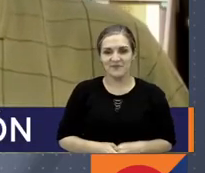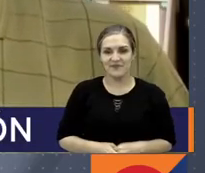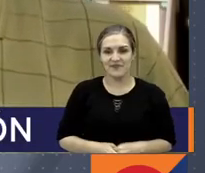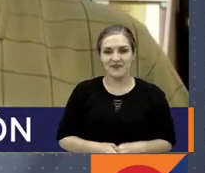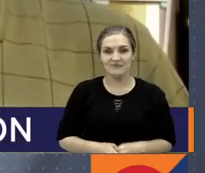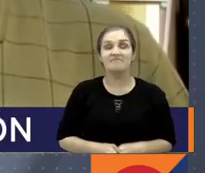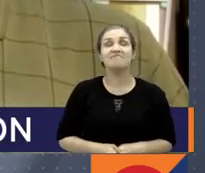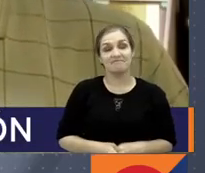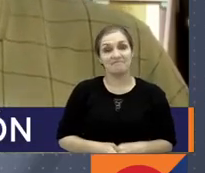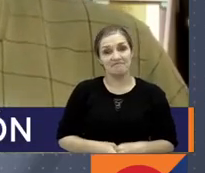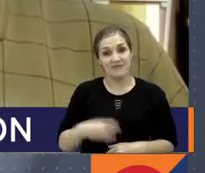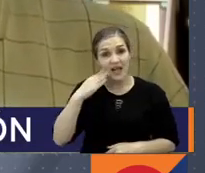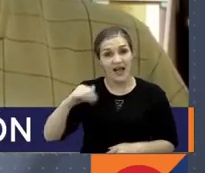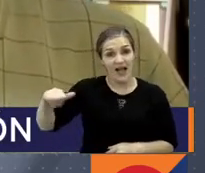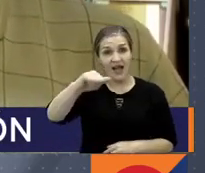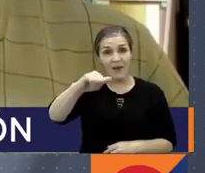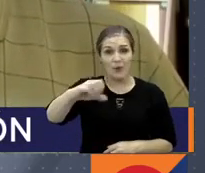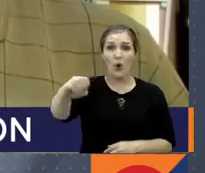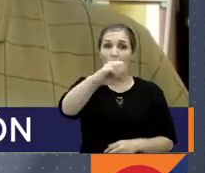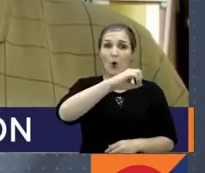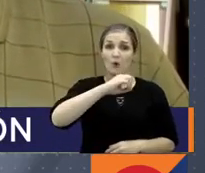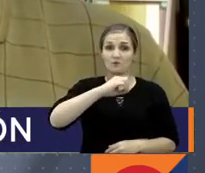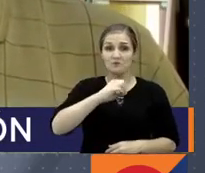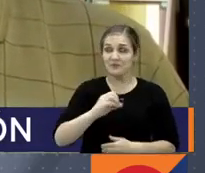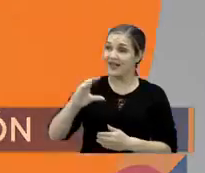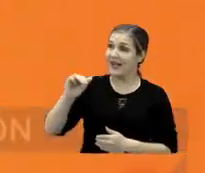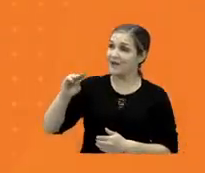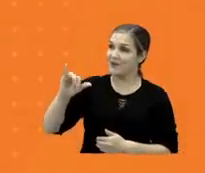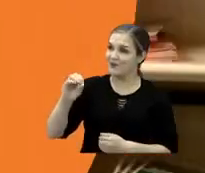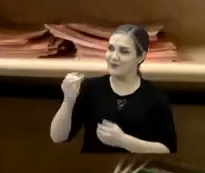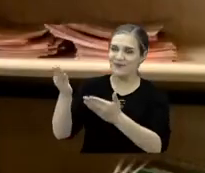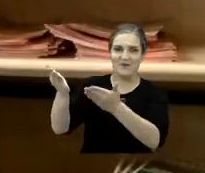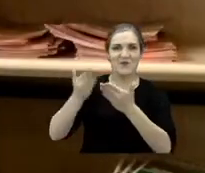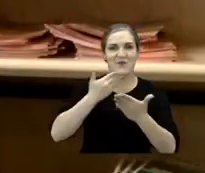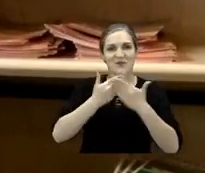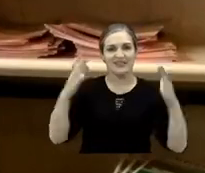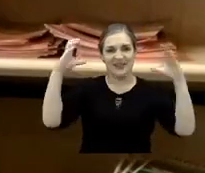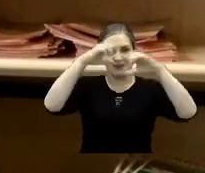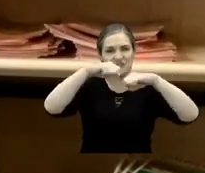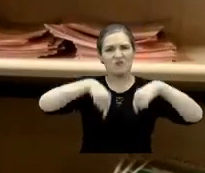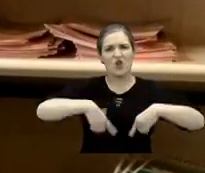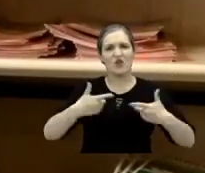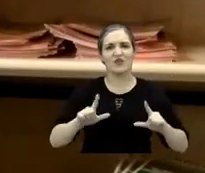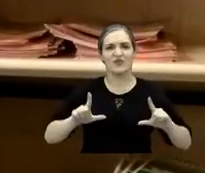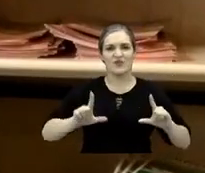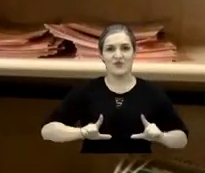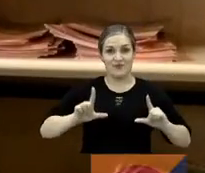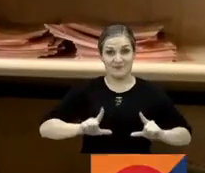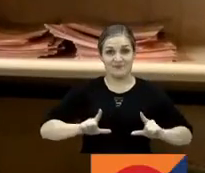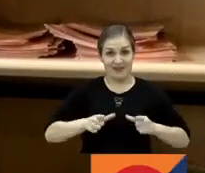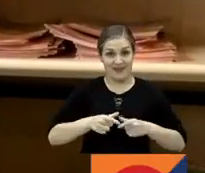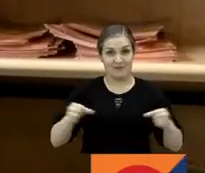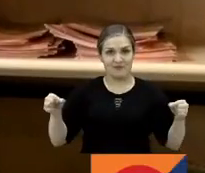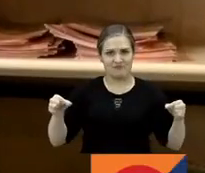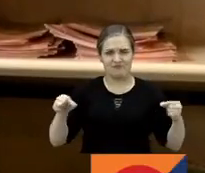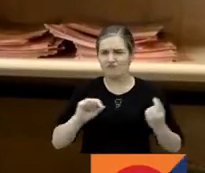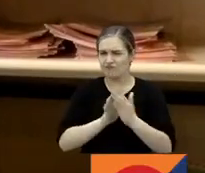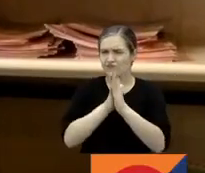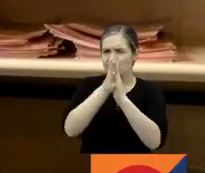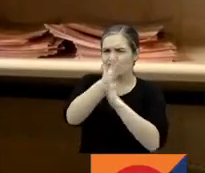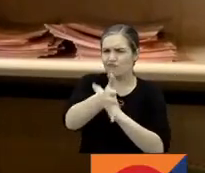Señoras y señores, Camilo, bienvenidos, buenas noches. Aquí estamos desde Tokio para contarles inmediatamente el por